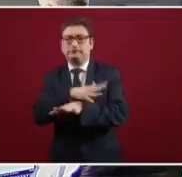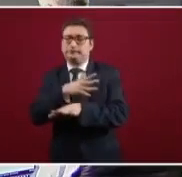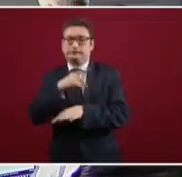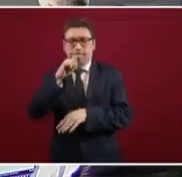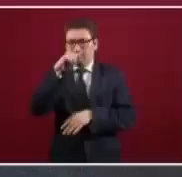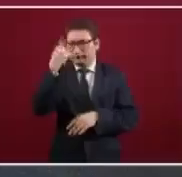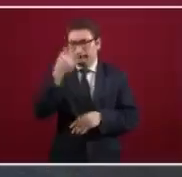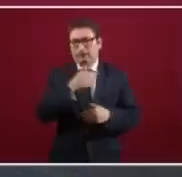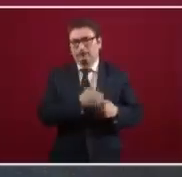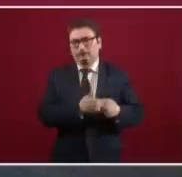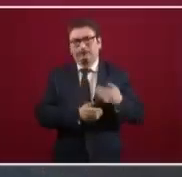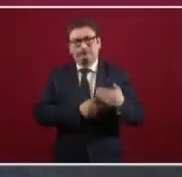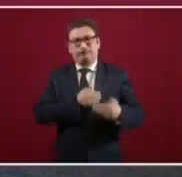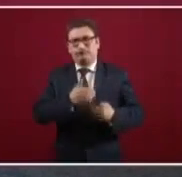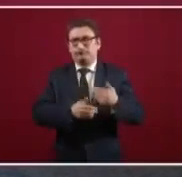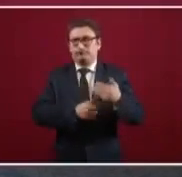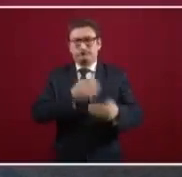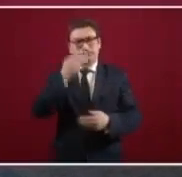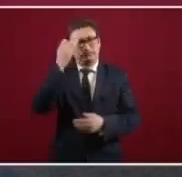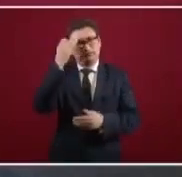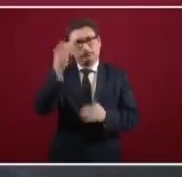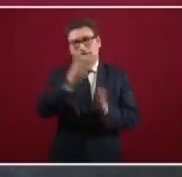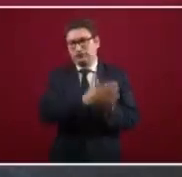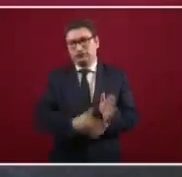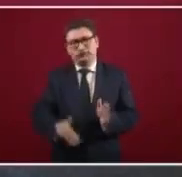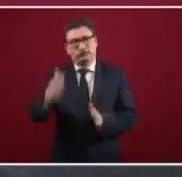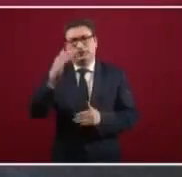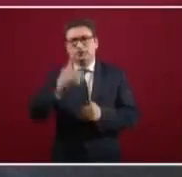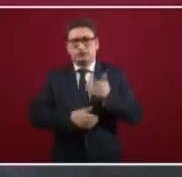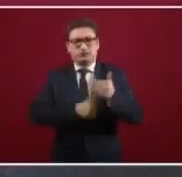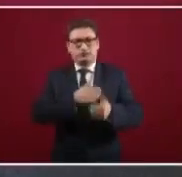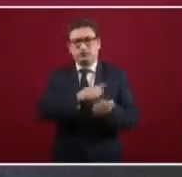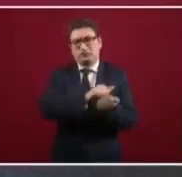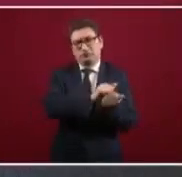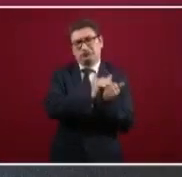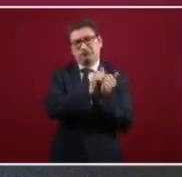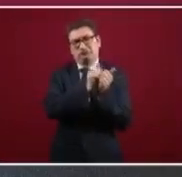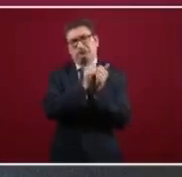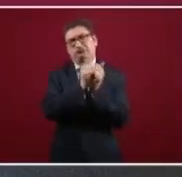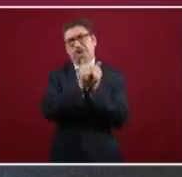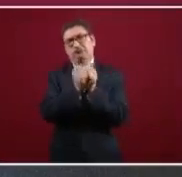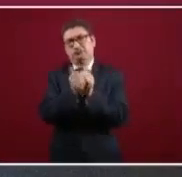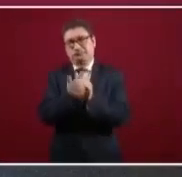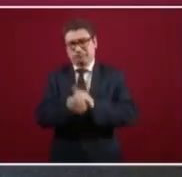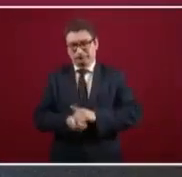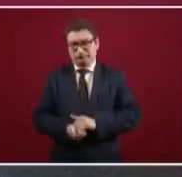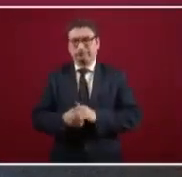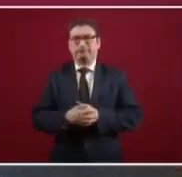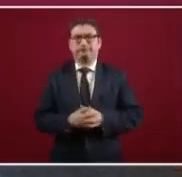este es un proceso de transformación que se está llevando a cabo